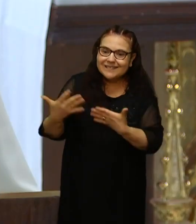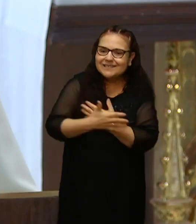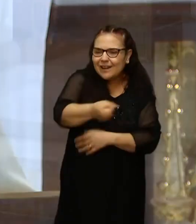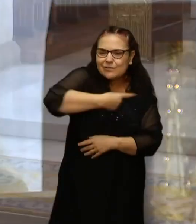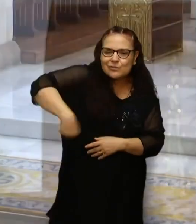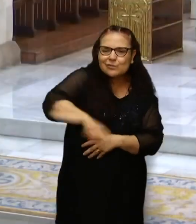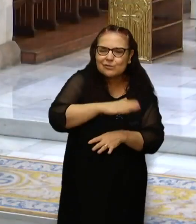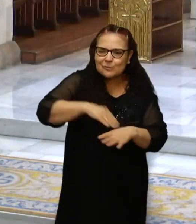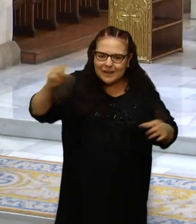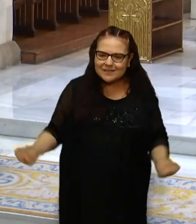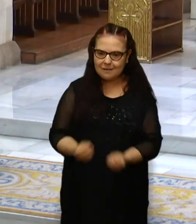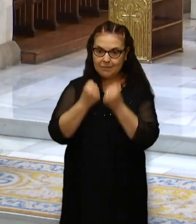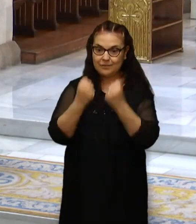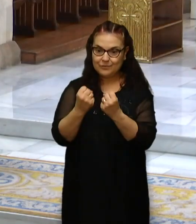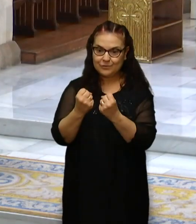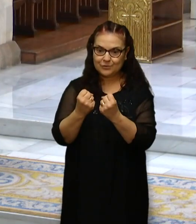salvarnos.